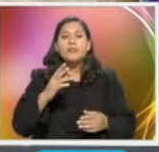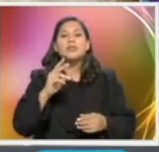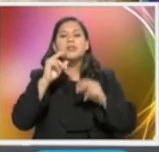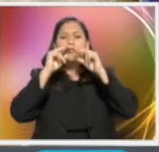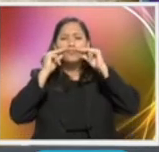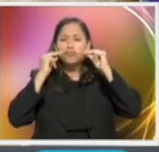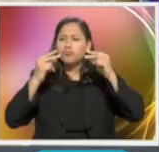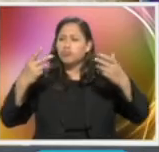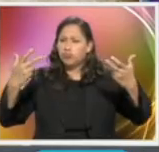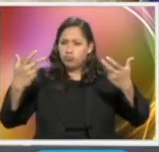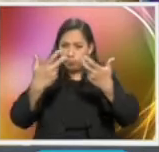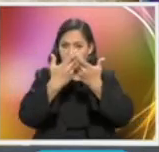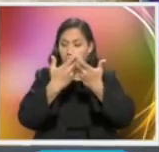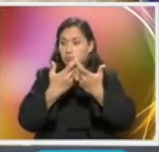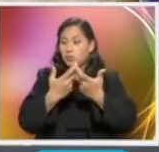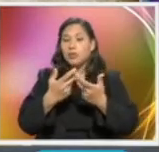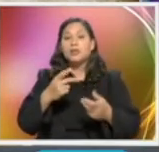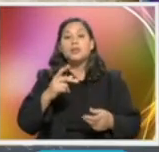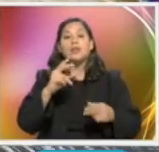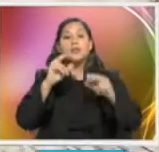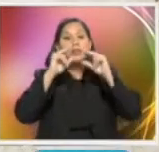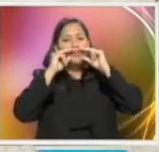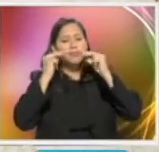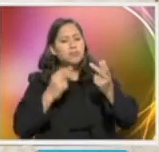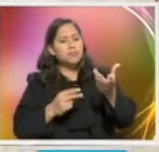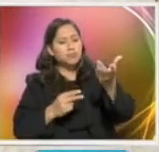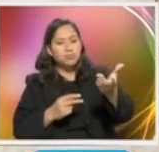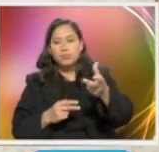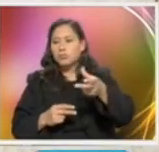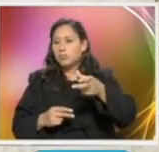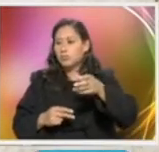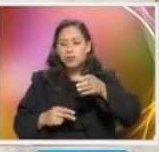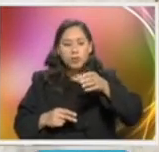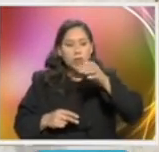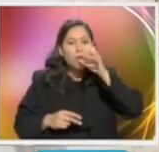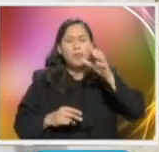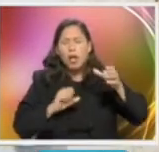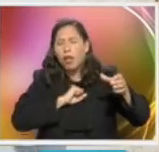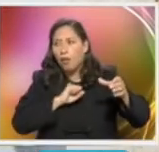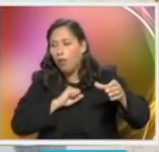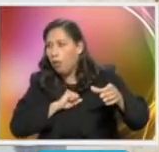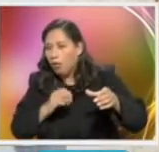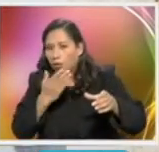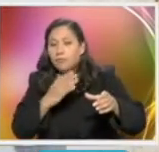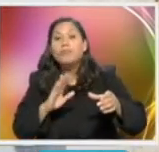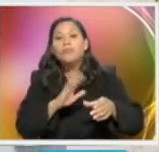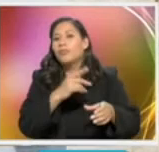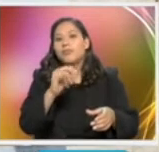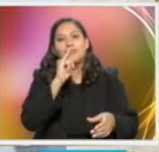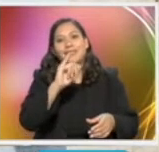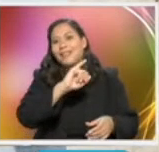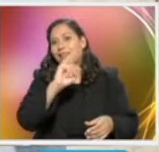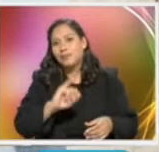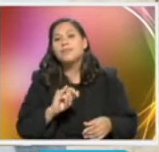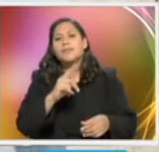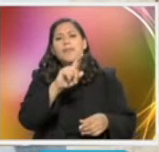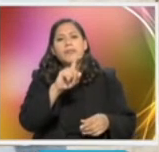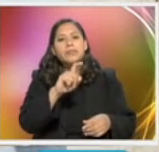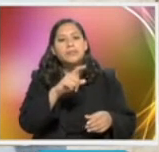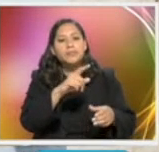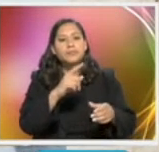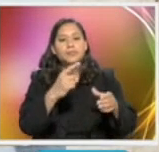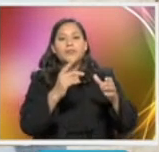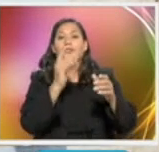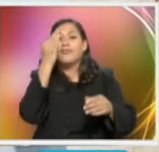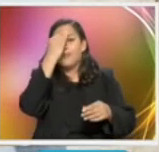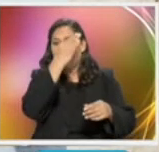él, Zapata le da una copa de coñac, se la toma Villa y casi se ahoga porque no tomaba. ¿Sabes cuál era su bebida favorita? ¿Cuál? Las